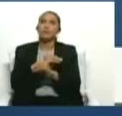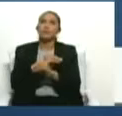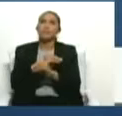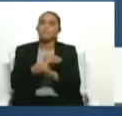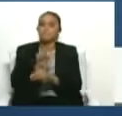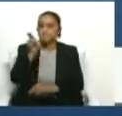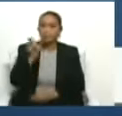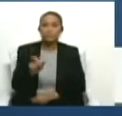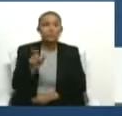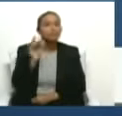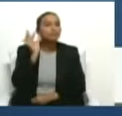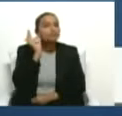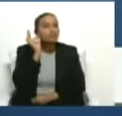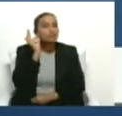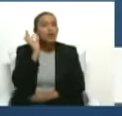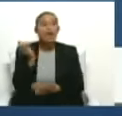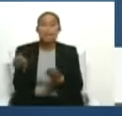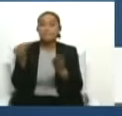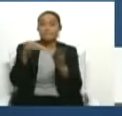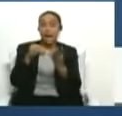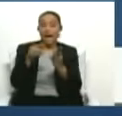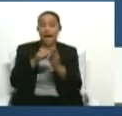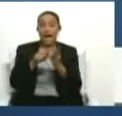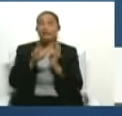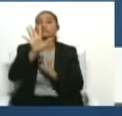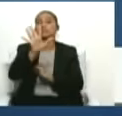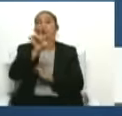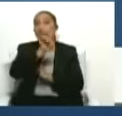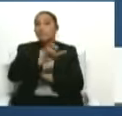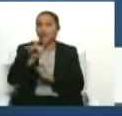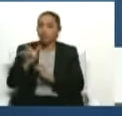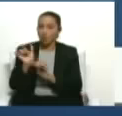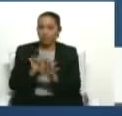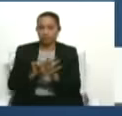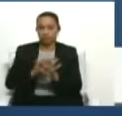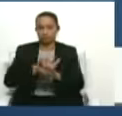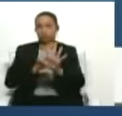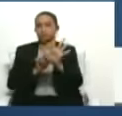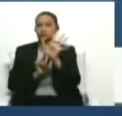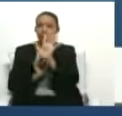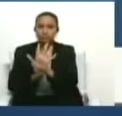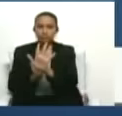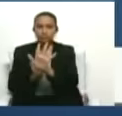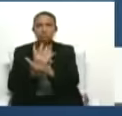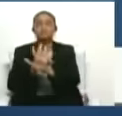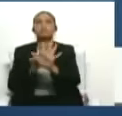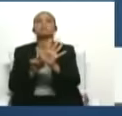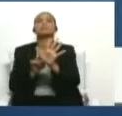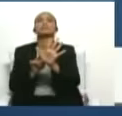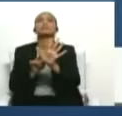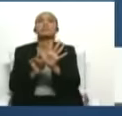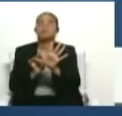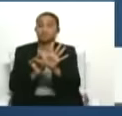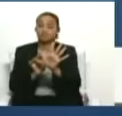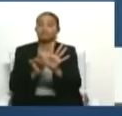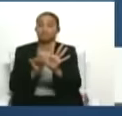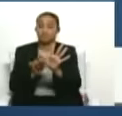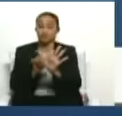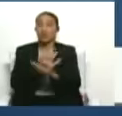ella y 5 ciudadanos más, quienes luego de las investigaciones preliminares de rigor aparecieron